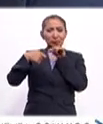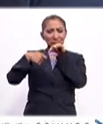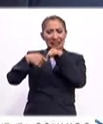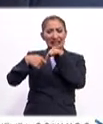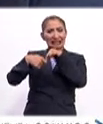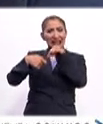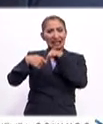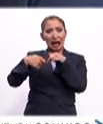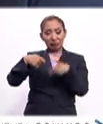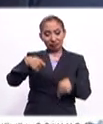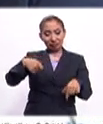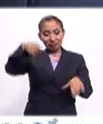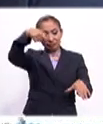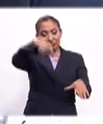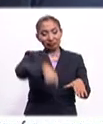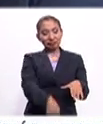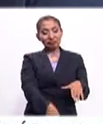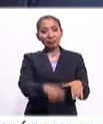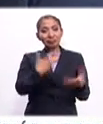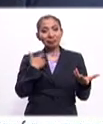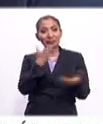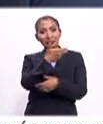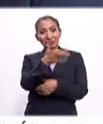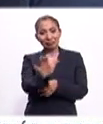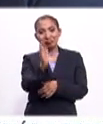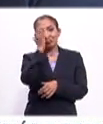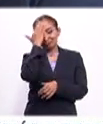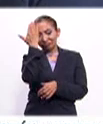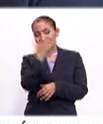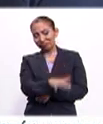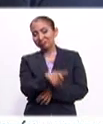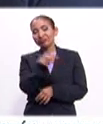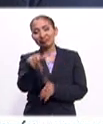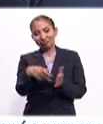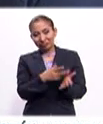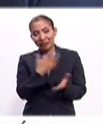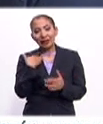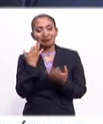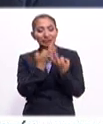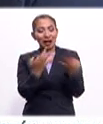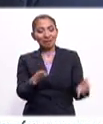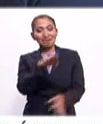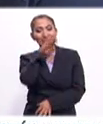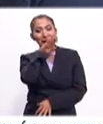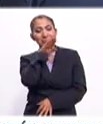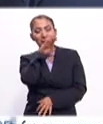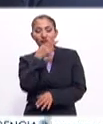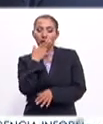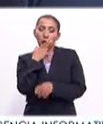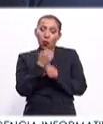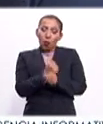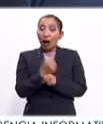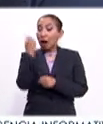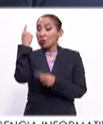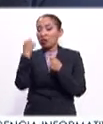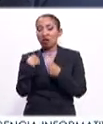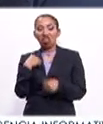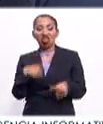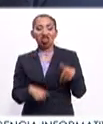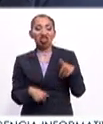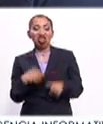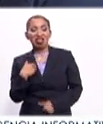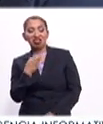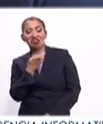que están allí en ese suelo fértil, que los campesinos otra vez conocen muy bien, y otra vez pues madre tierra, ¿no? Aunque a algunas personas